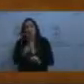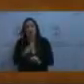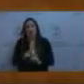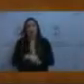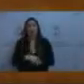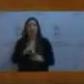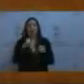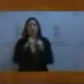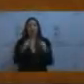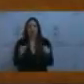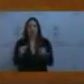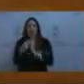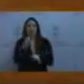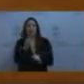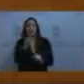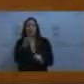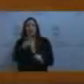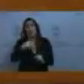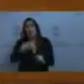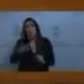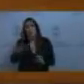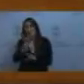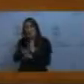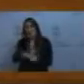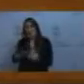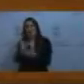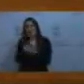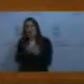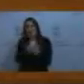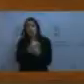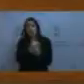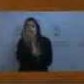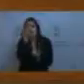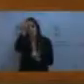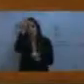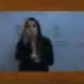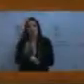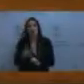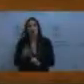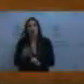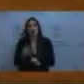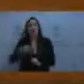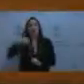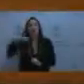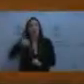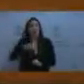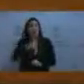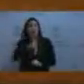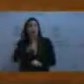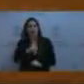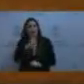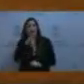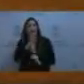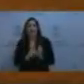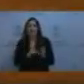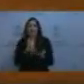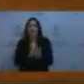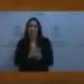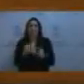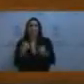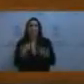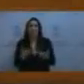yo lo hago unánime en nombre de todos, desear una pronta recuperación a su presidente, el señor Rojo, ausente